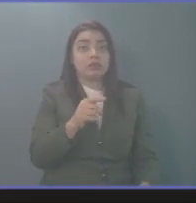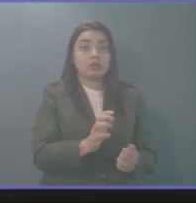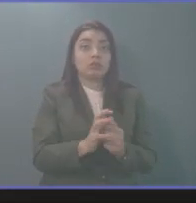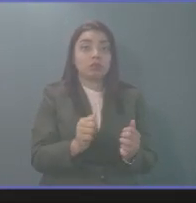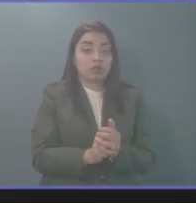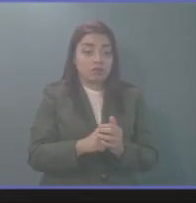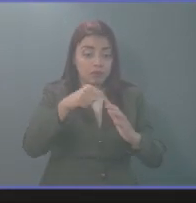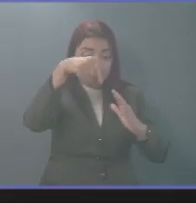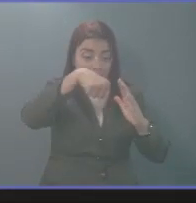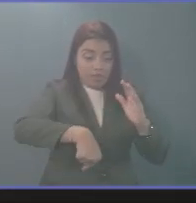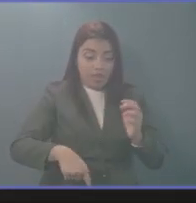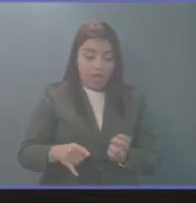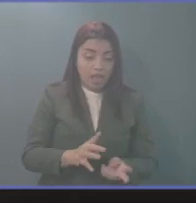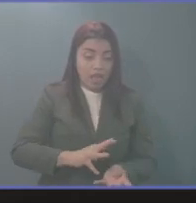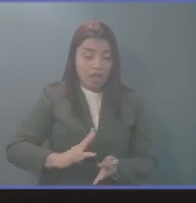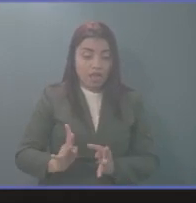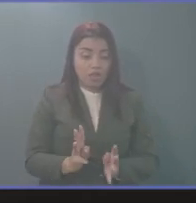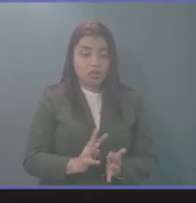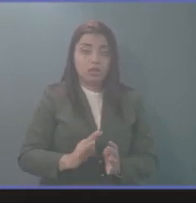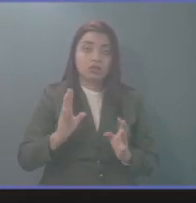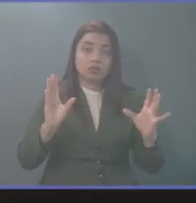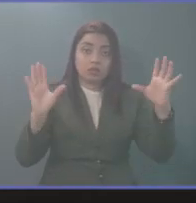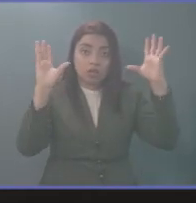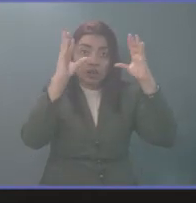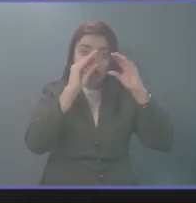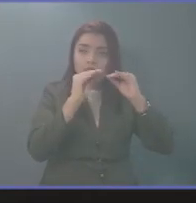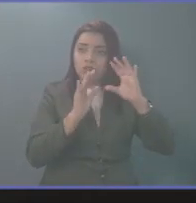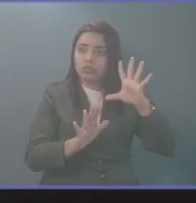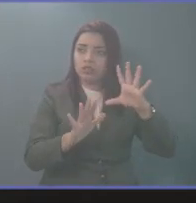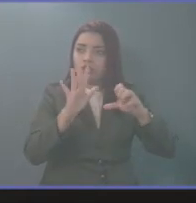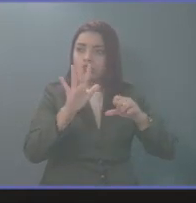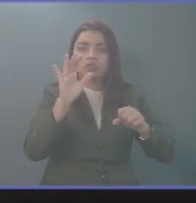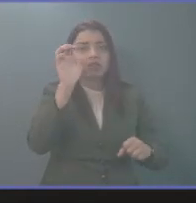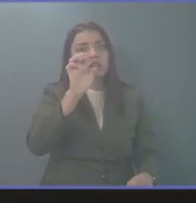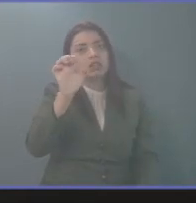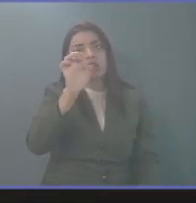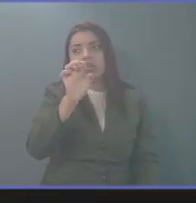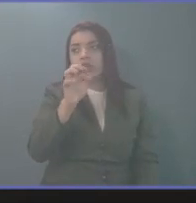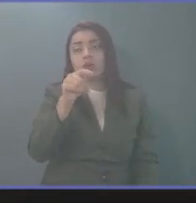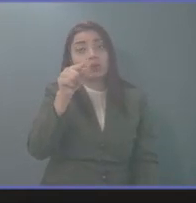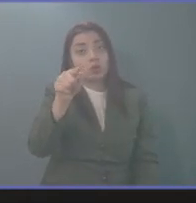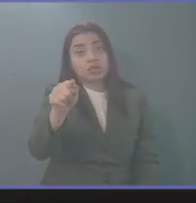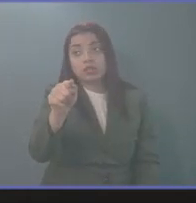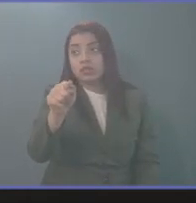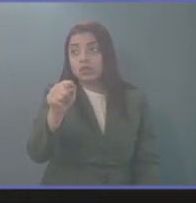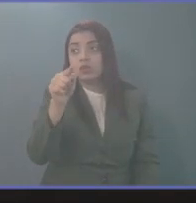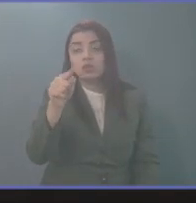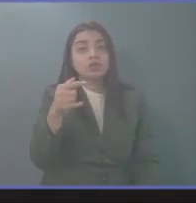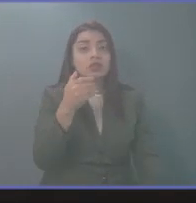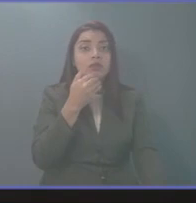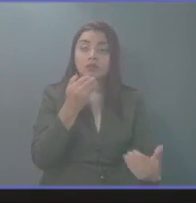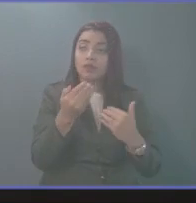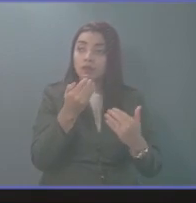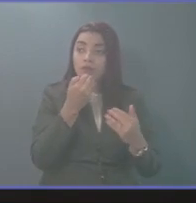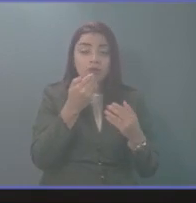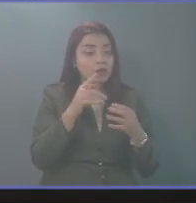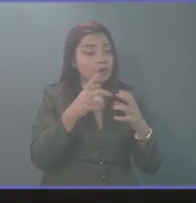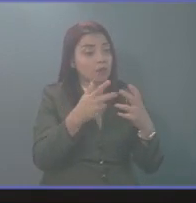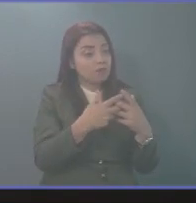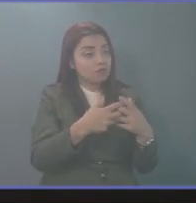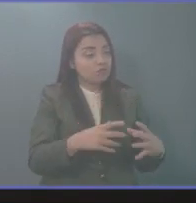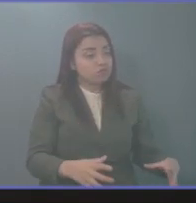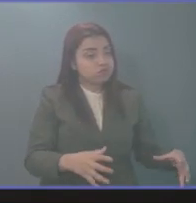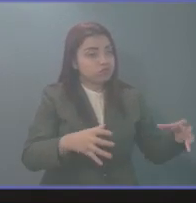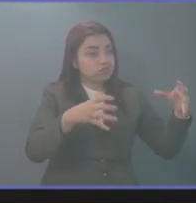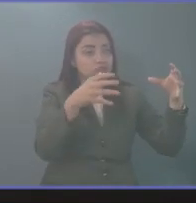algas detectado en la noche del día 15 de enero. De hecho usted hizo un recorrido en la planta potabilizadora